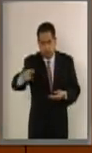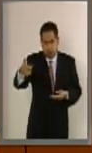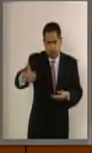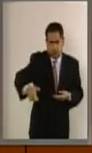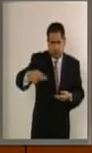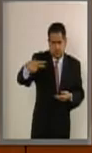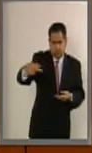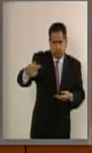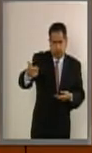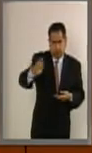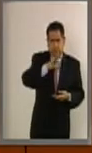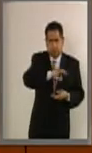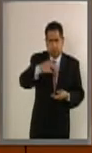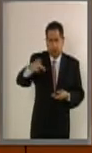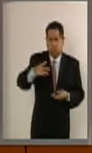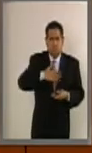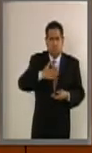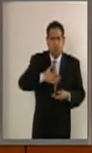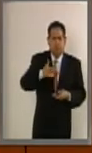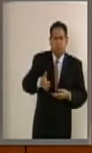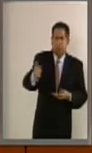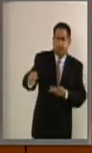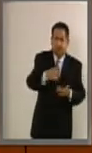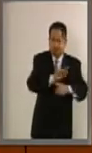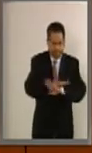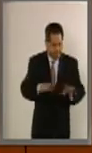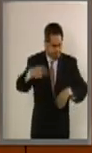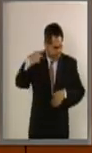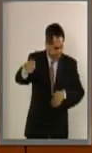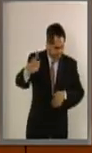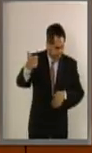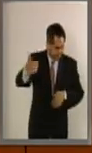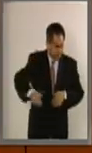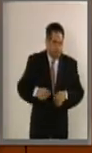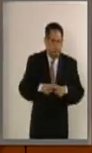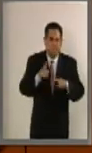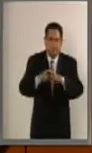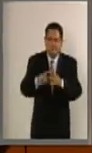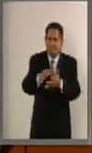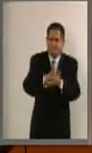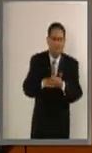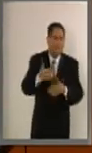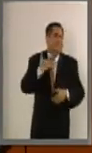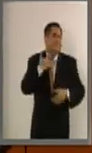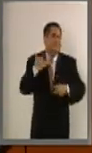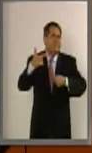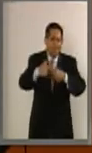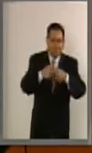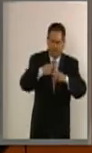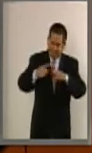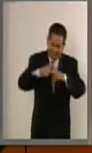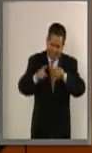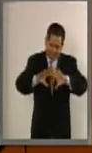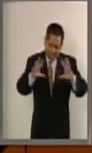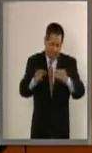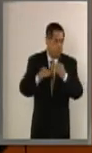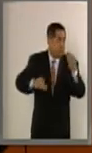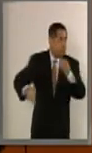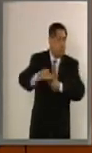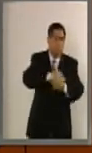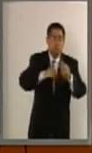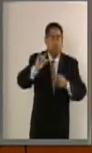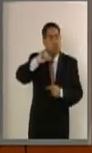su dinero, no con el de la gente. Eliminar viáticos, gasolinas de todos los altos